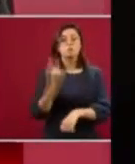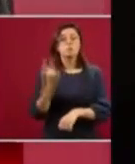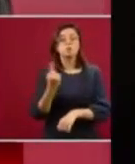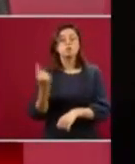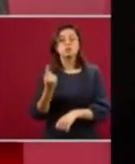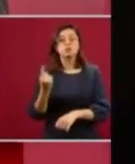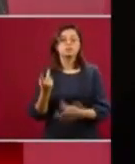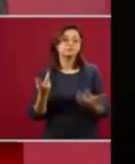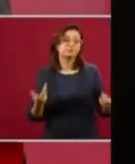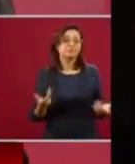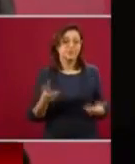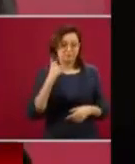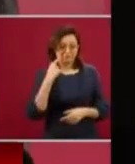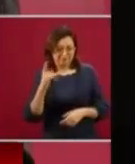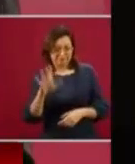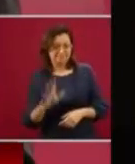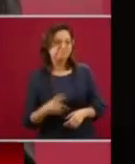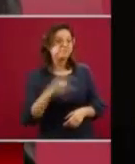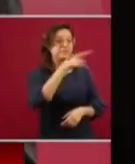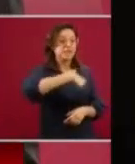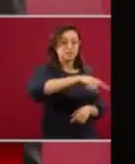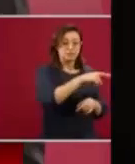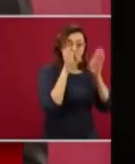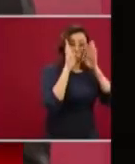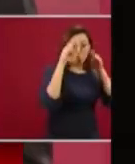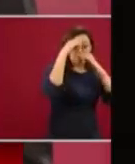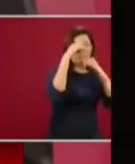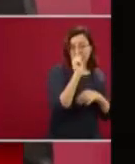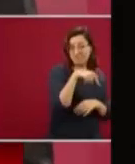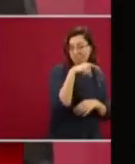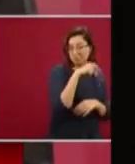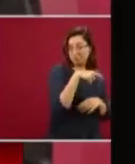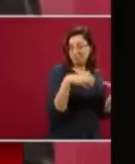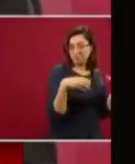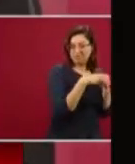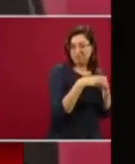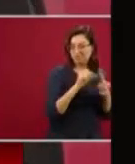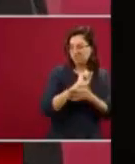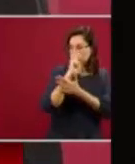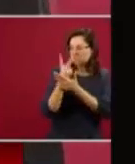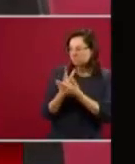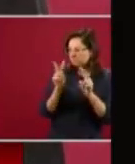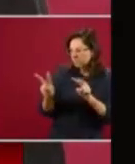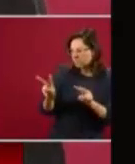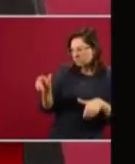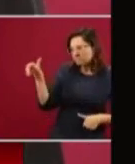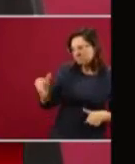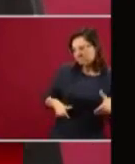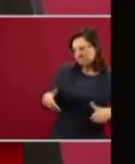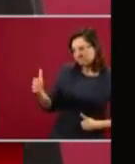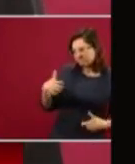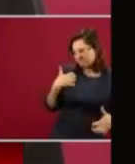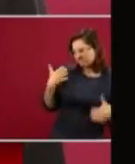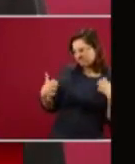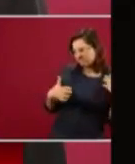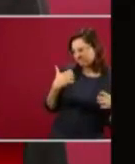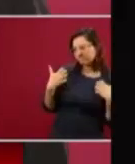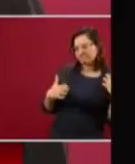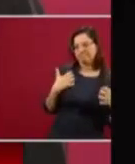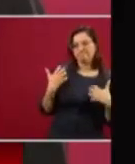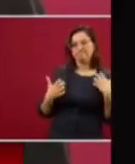que ya tiene una historia. ¿Y por qué goza de esta credibilidad? Pues goza de esta credibilidad porque son 18